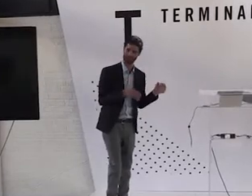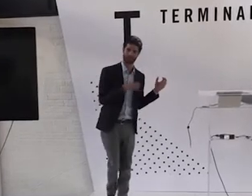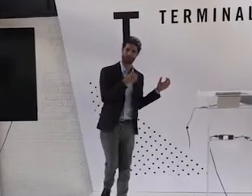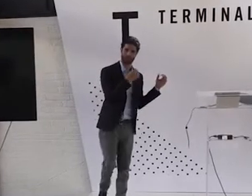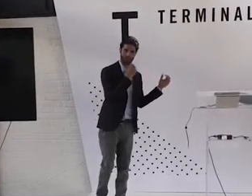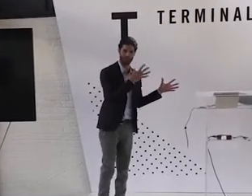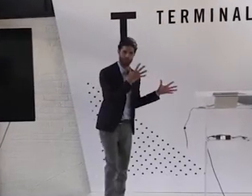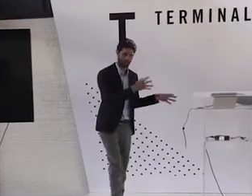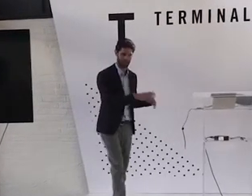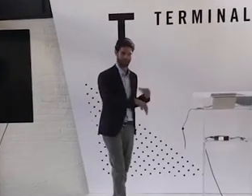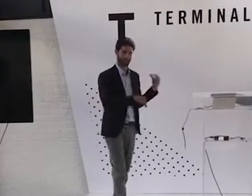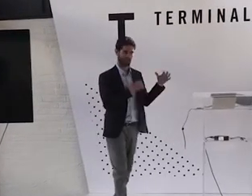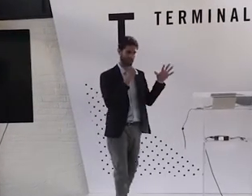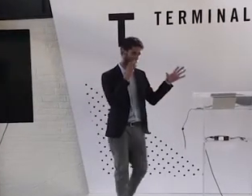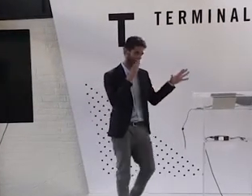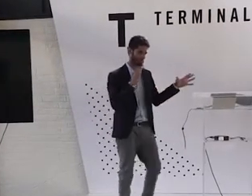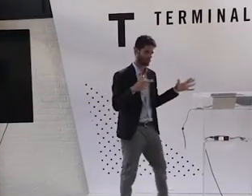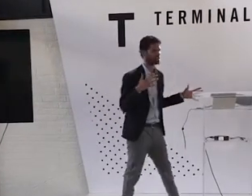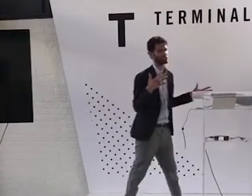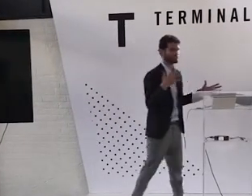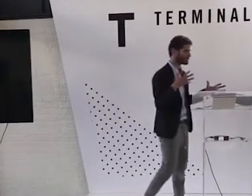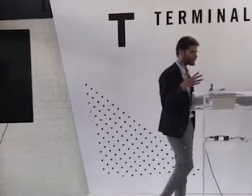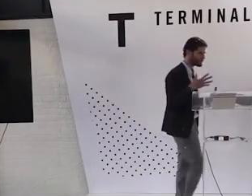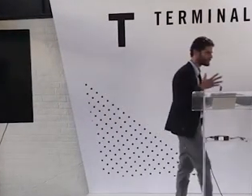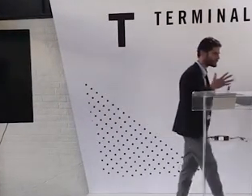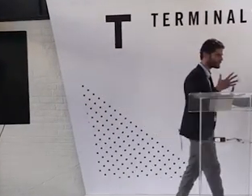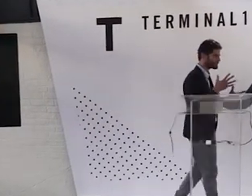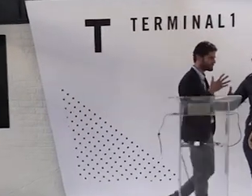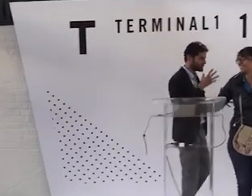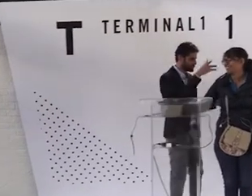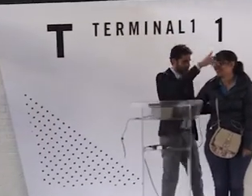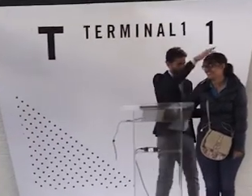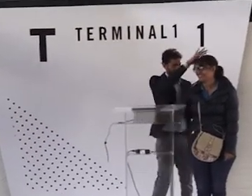no quiero que piensen que estoy programando a Andrea ahorita que me le quede viendo súper intensamente.